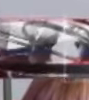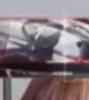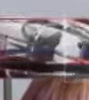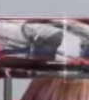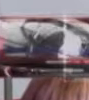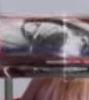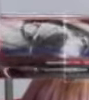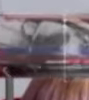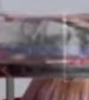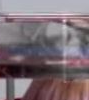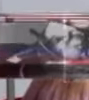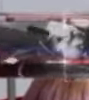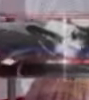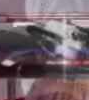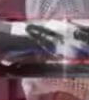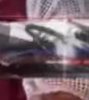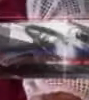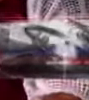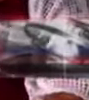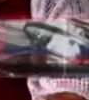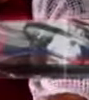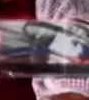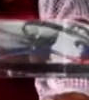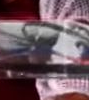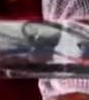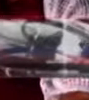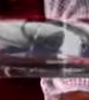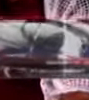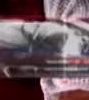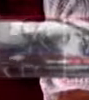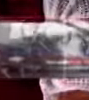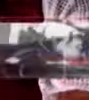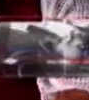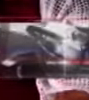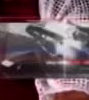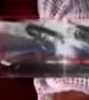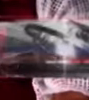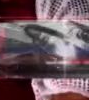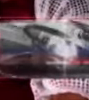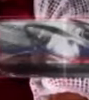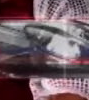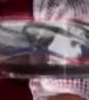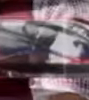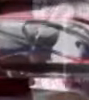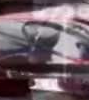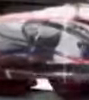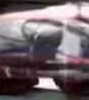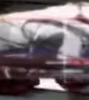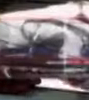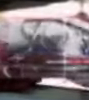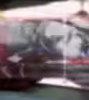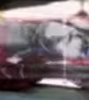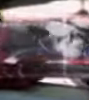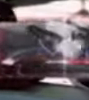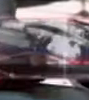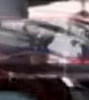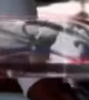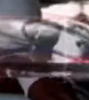tu Salud está enfocada en brindar atención médica, psicológica y social a familias que habitan en este municipio del estado, además de